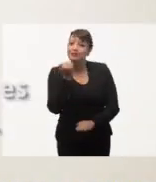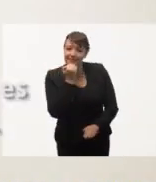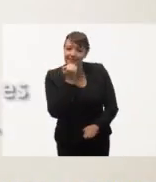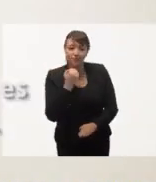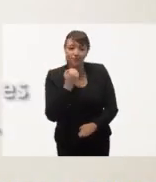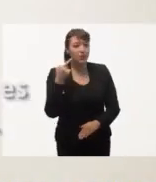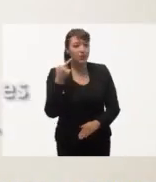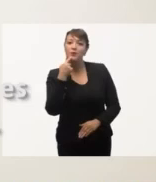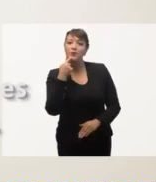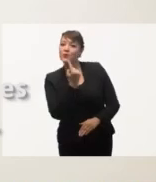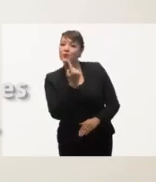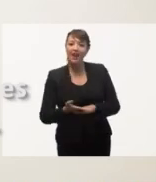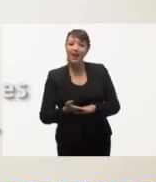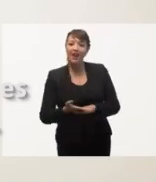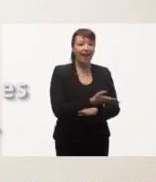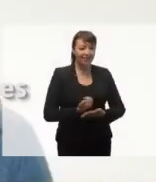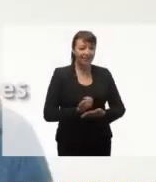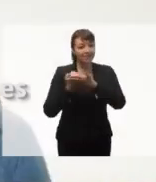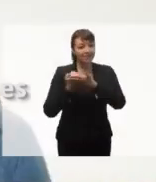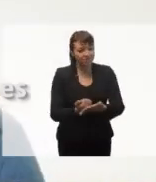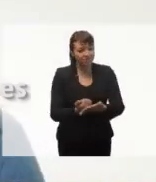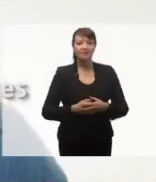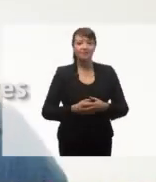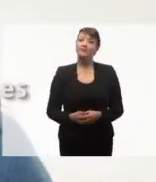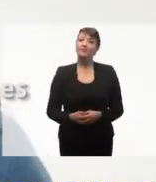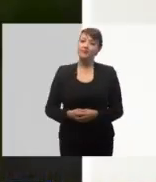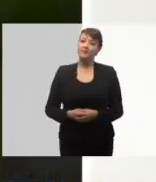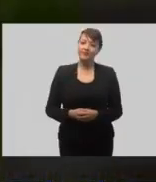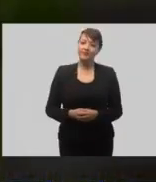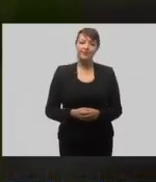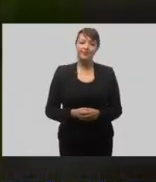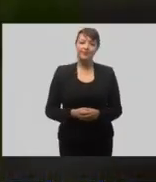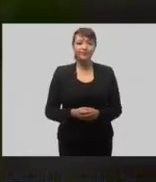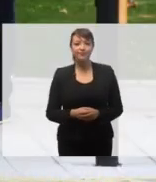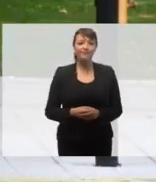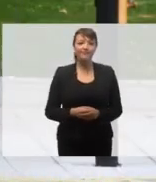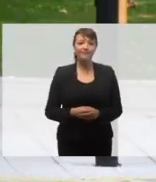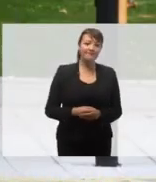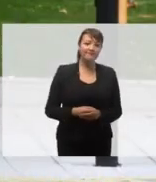la pata la regla de oro siempre preguntar antes de ayudar